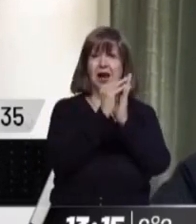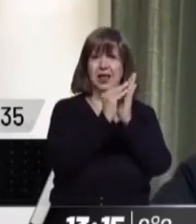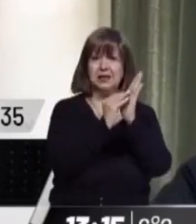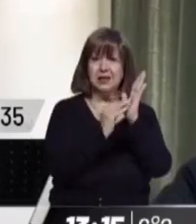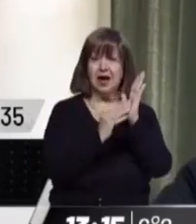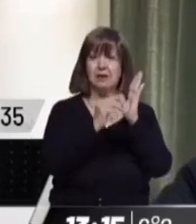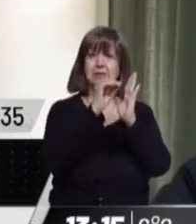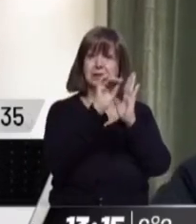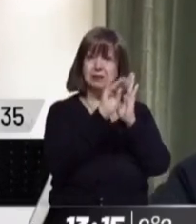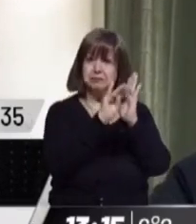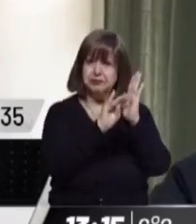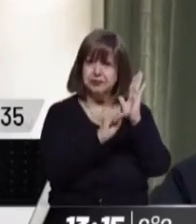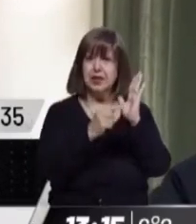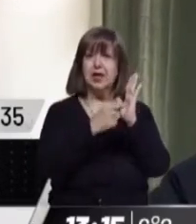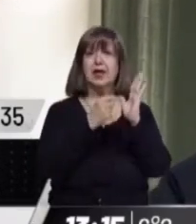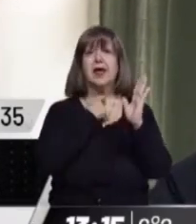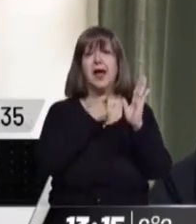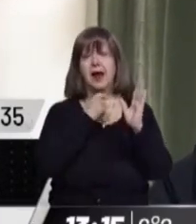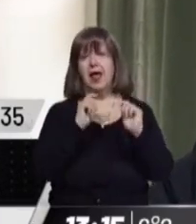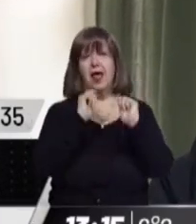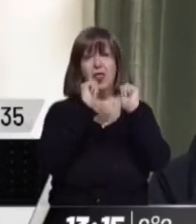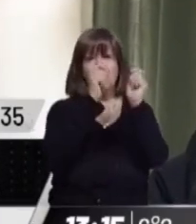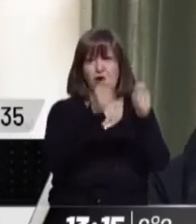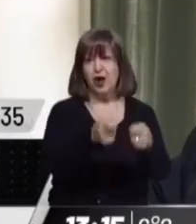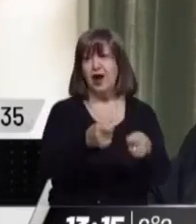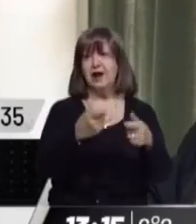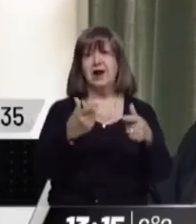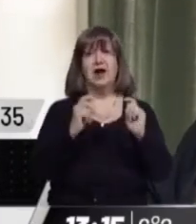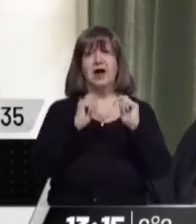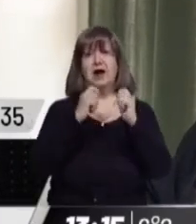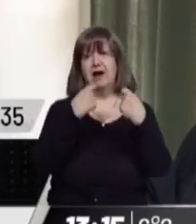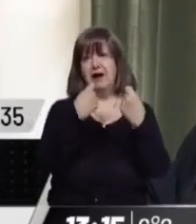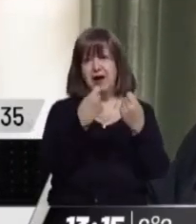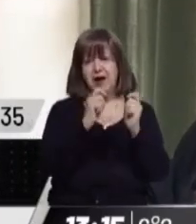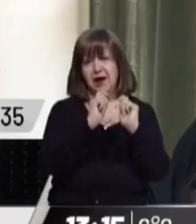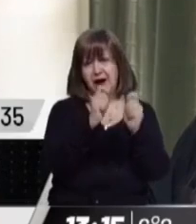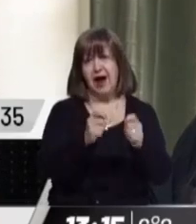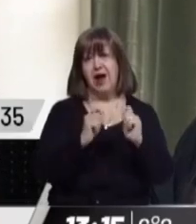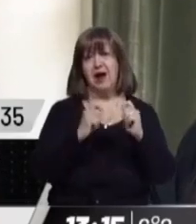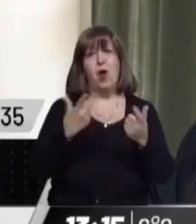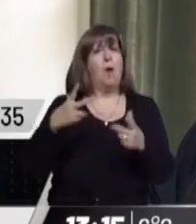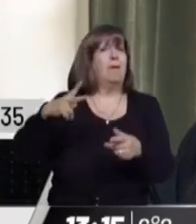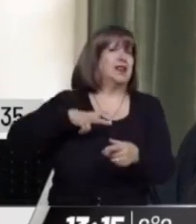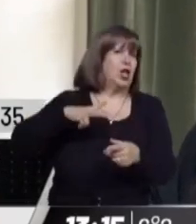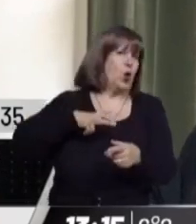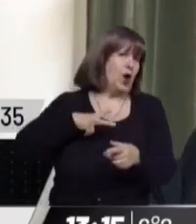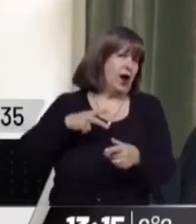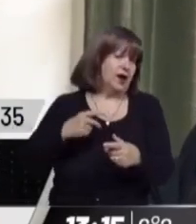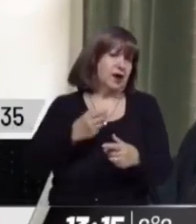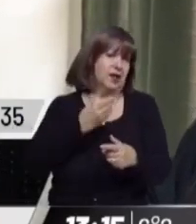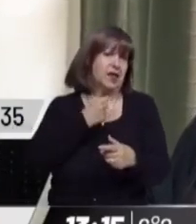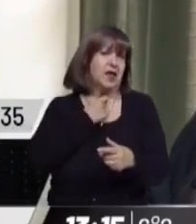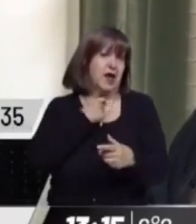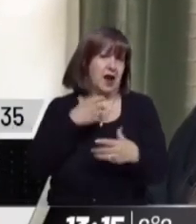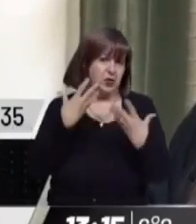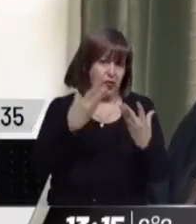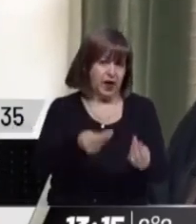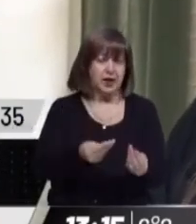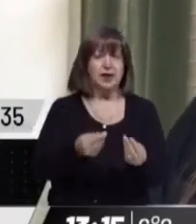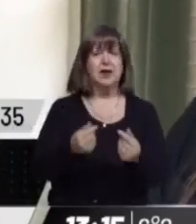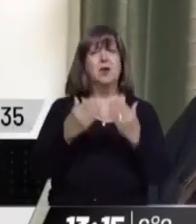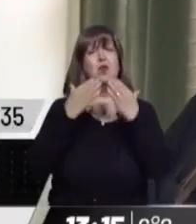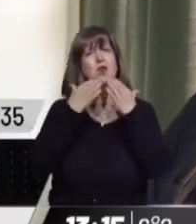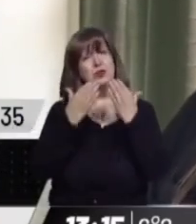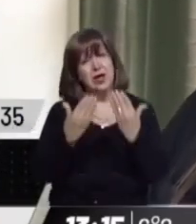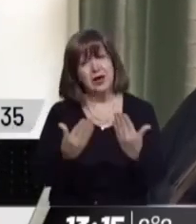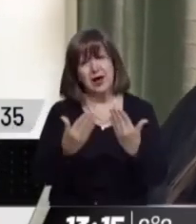disponible para quien quiera donar, para la empresa que quiera colaborar o los particulares. Y también, bueno, les agradecemos a toda